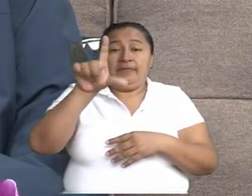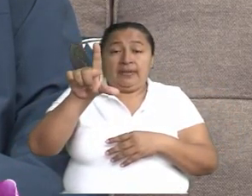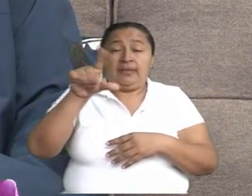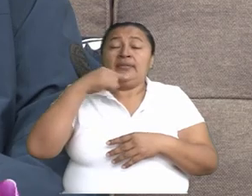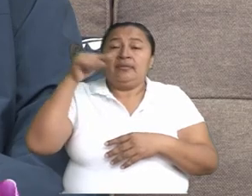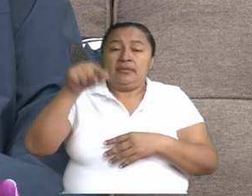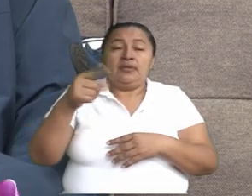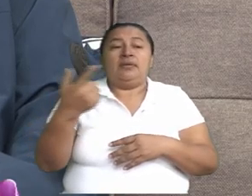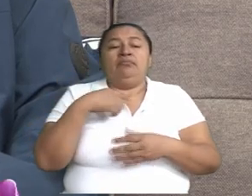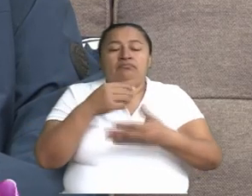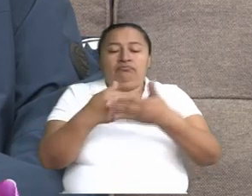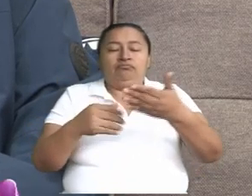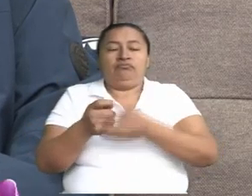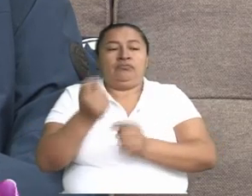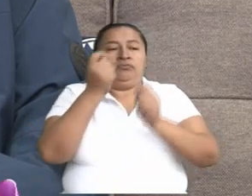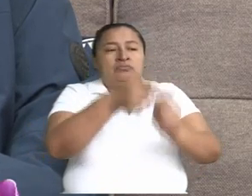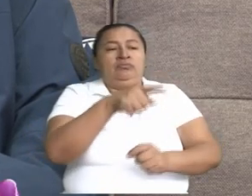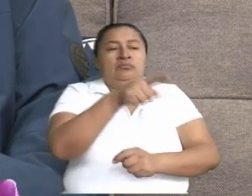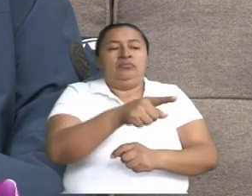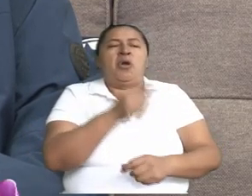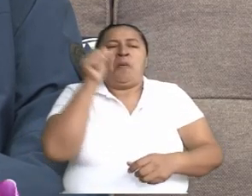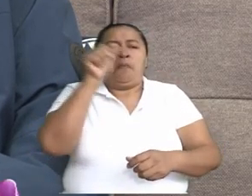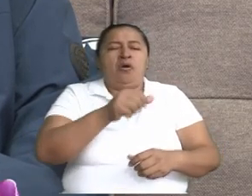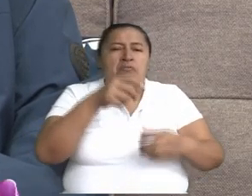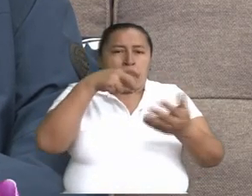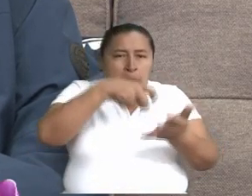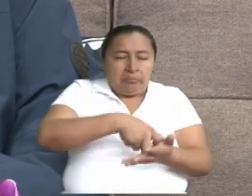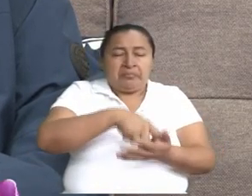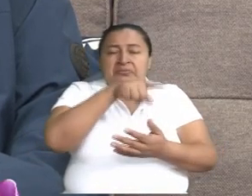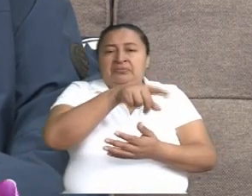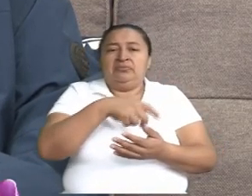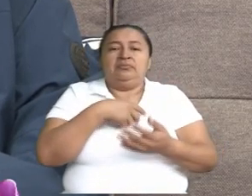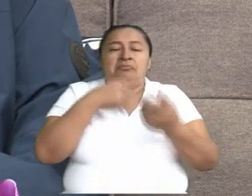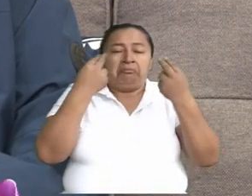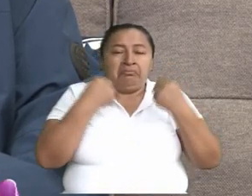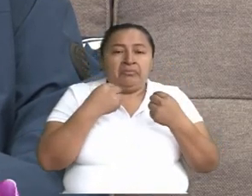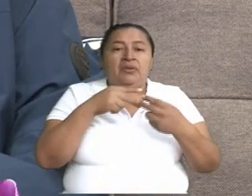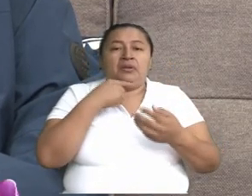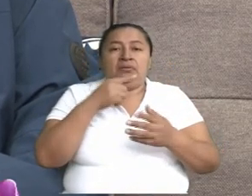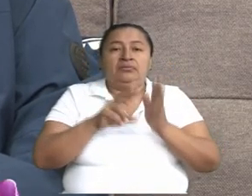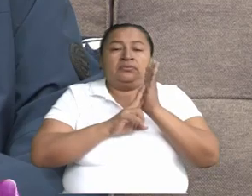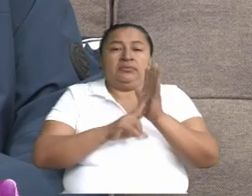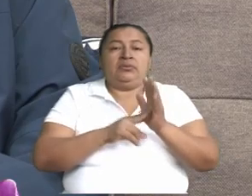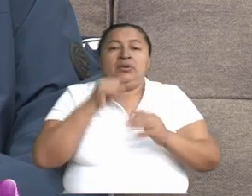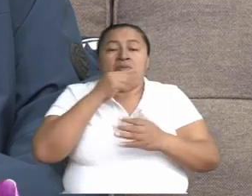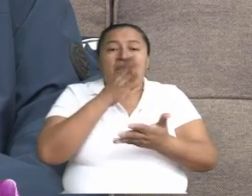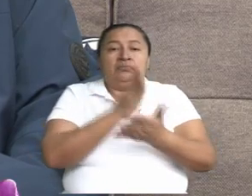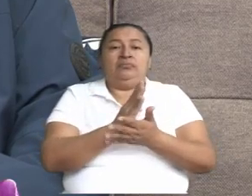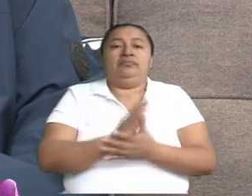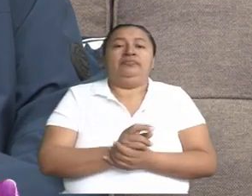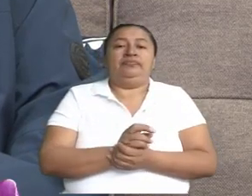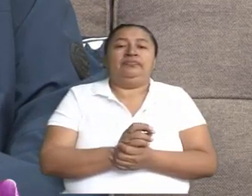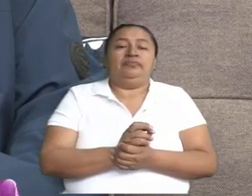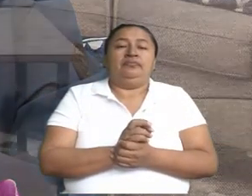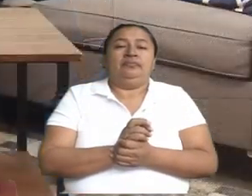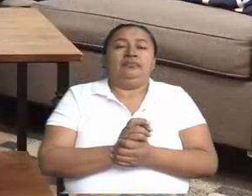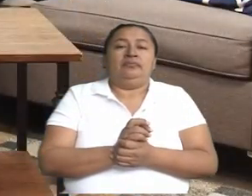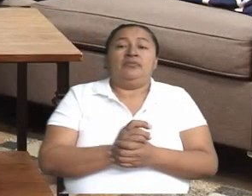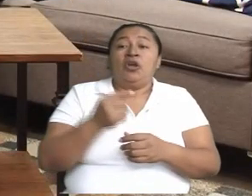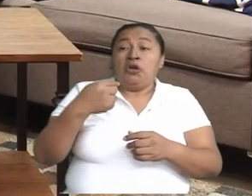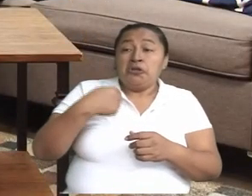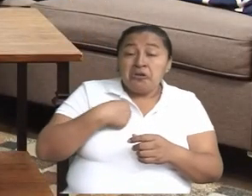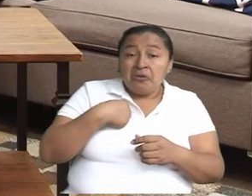Y ahí es donde está la respuesta grande de Sandino. Ni me